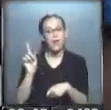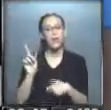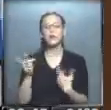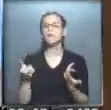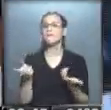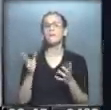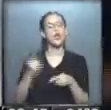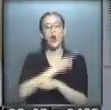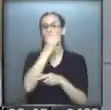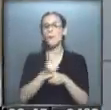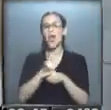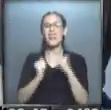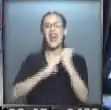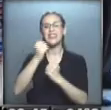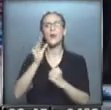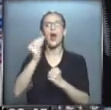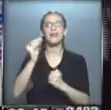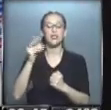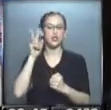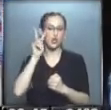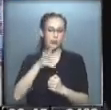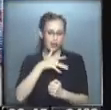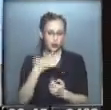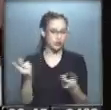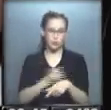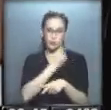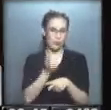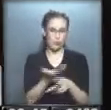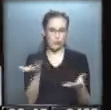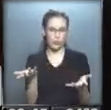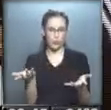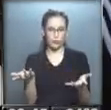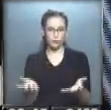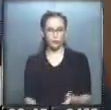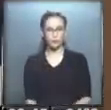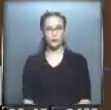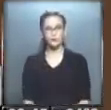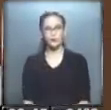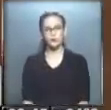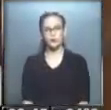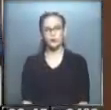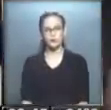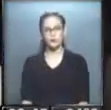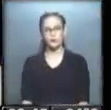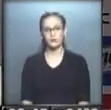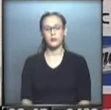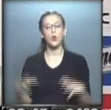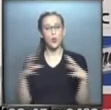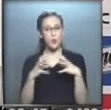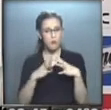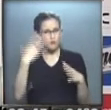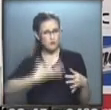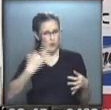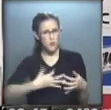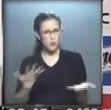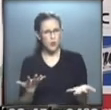de clasificar a Brasil 2014. Un equipo, como lo dije anteriormente, que viene en crecimiento, que ha tenido un gran